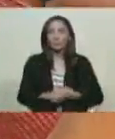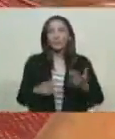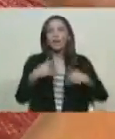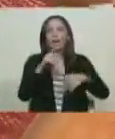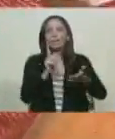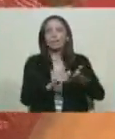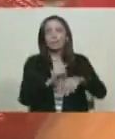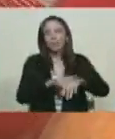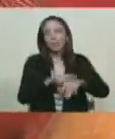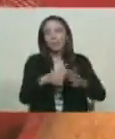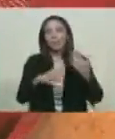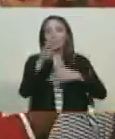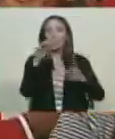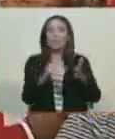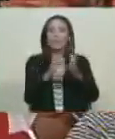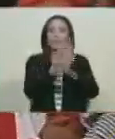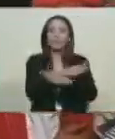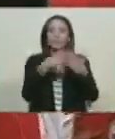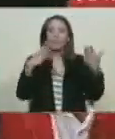periodo